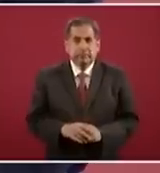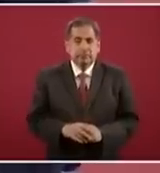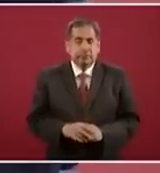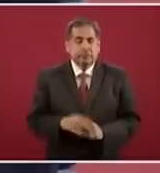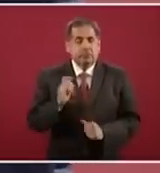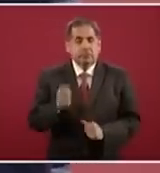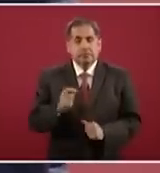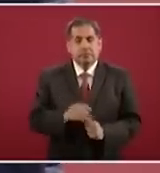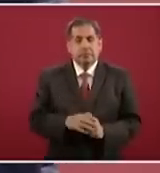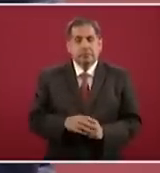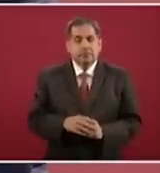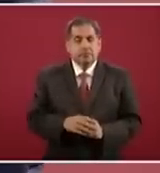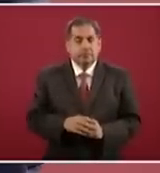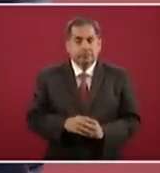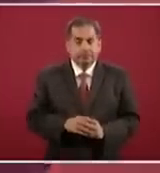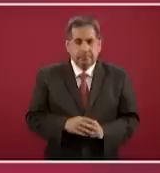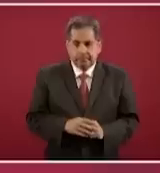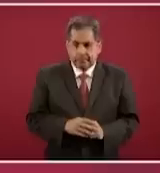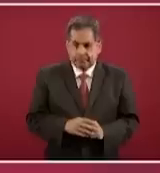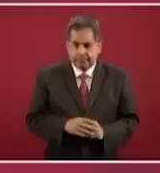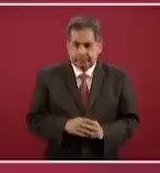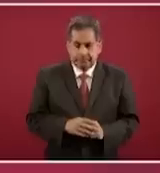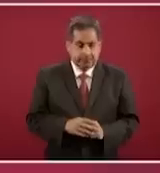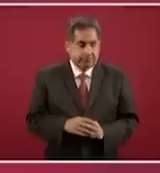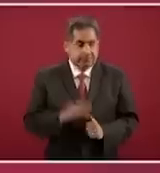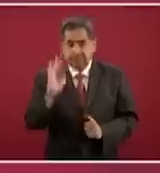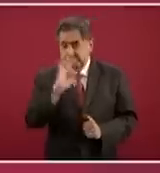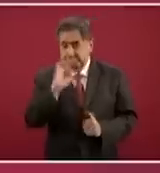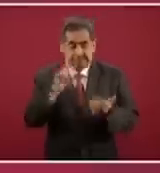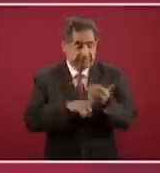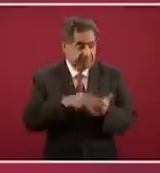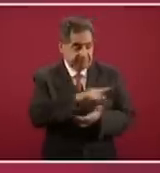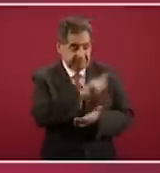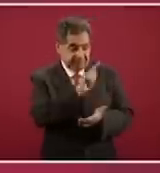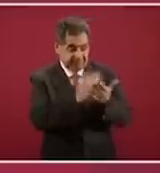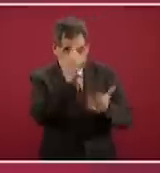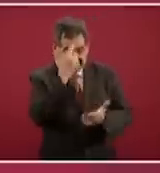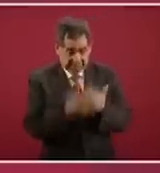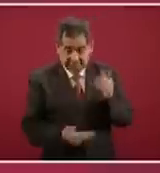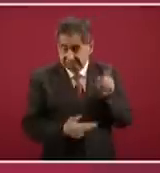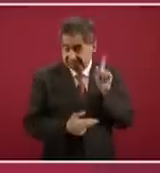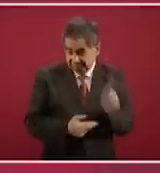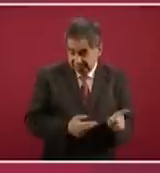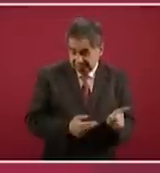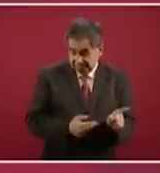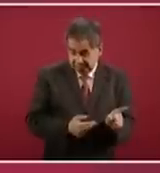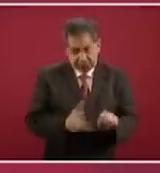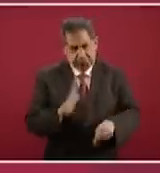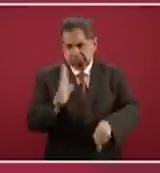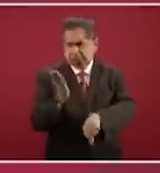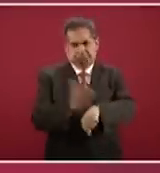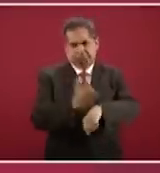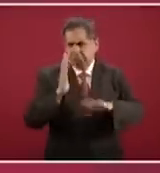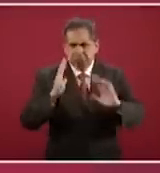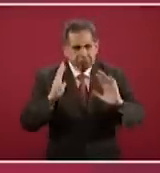que el que cometa un delito sea